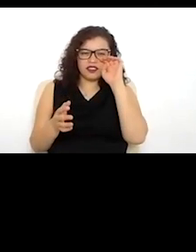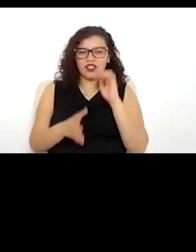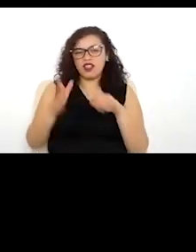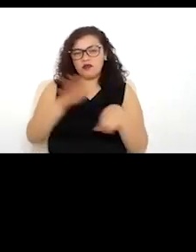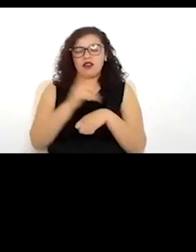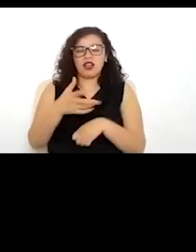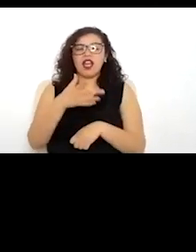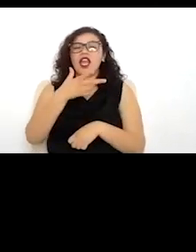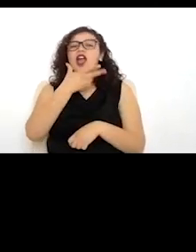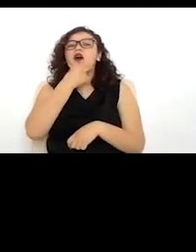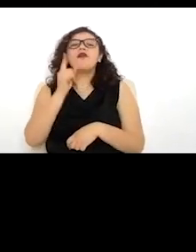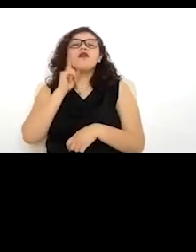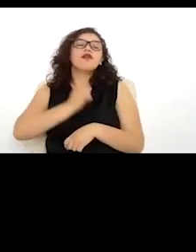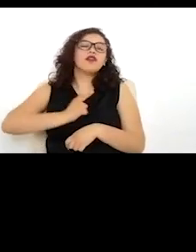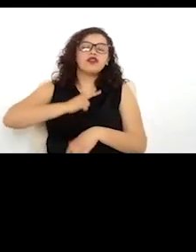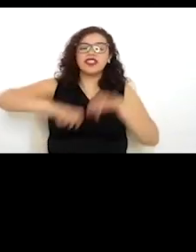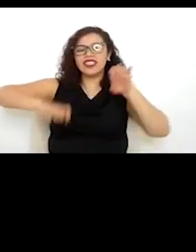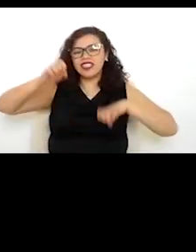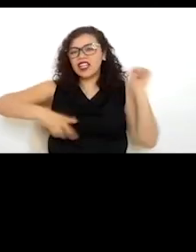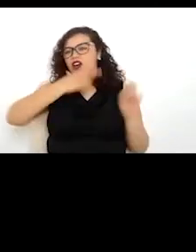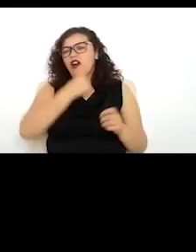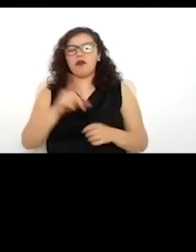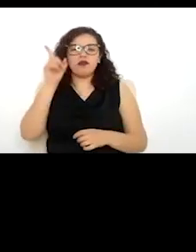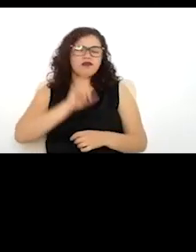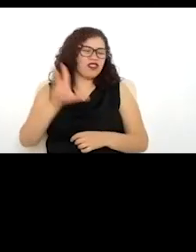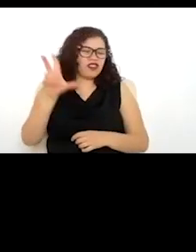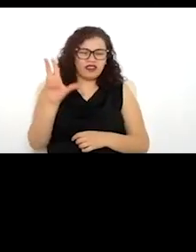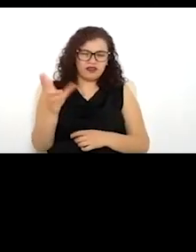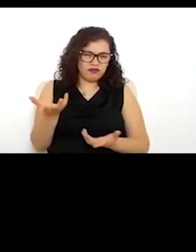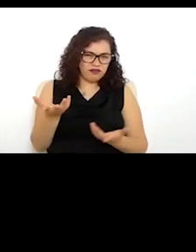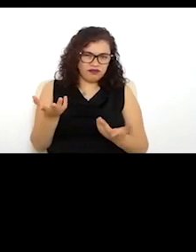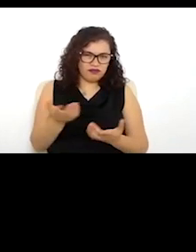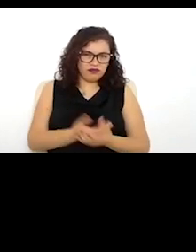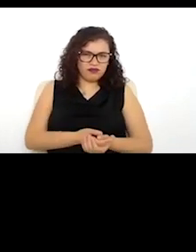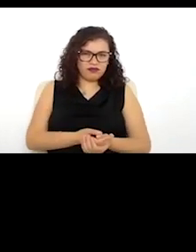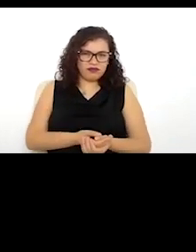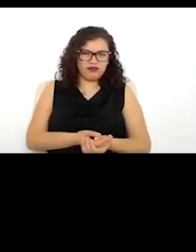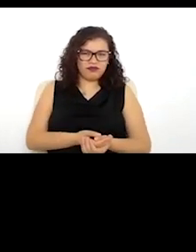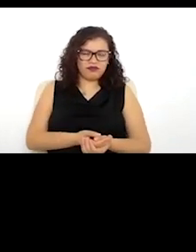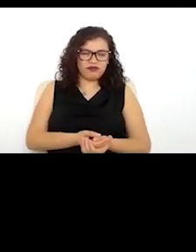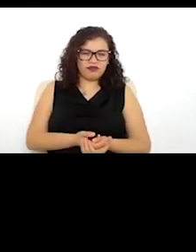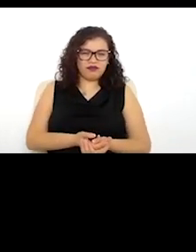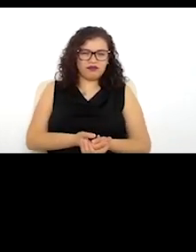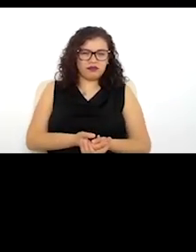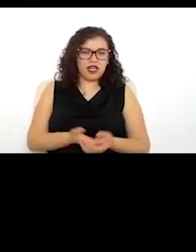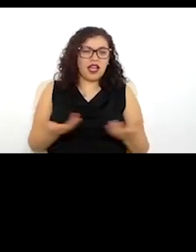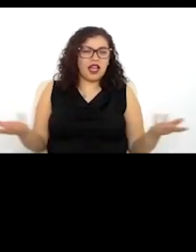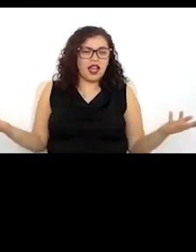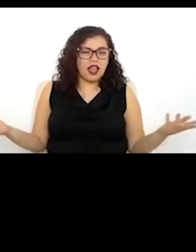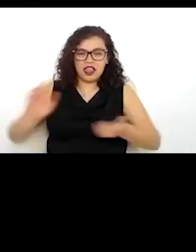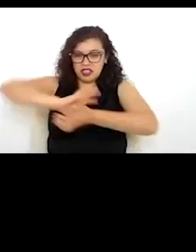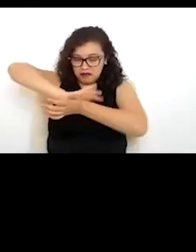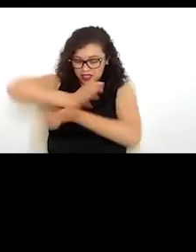sexual, por edad, por género. En realidad, no puede haber ningún tipo